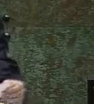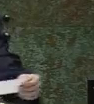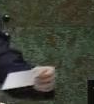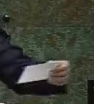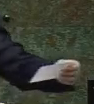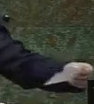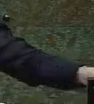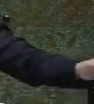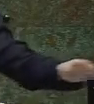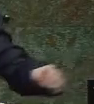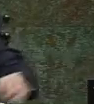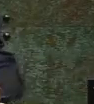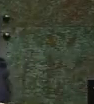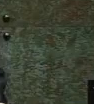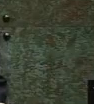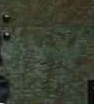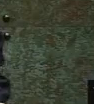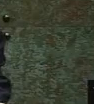Monkeberg.